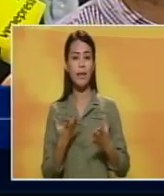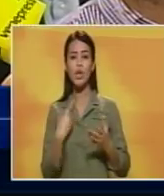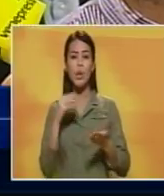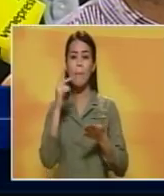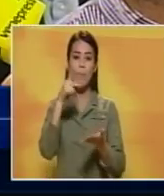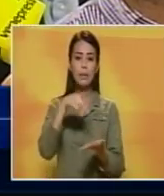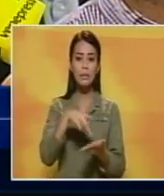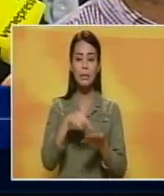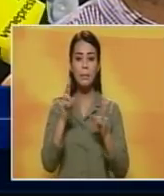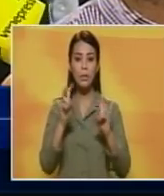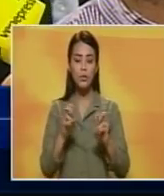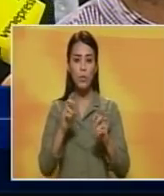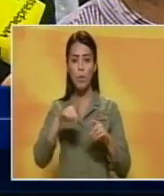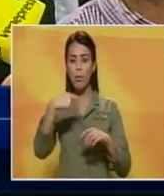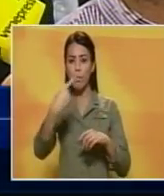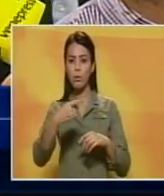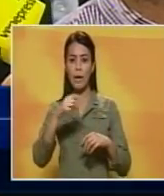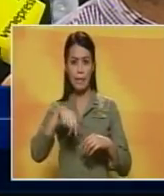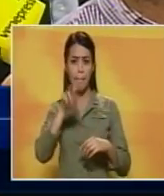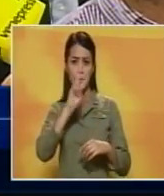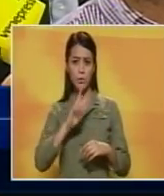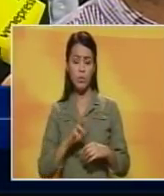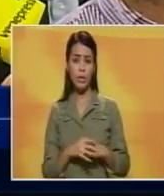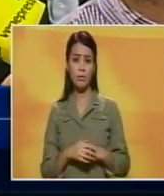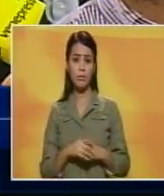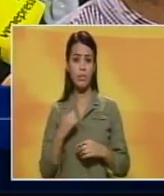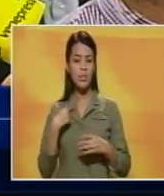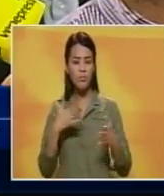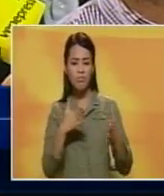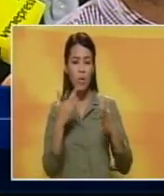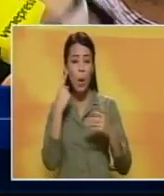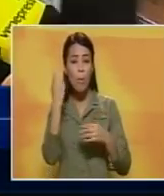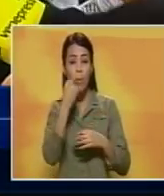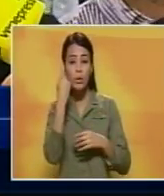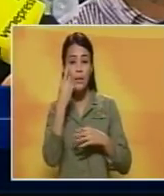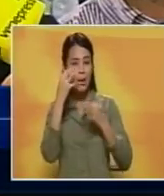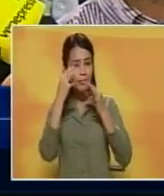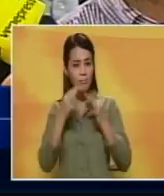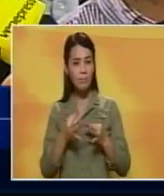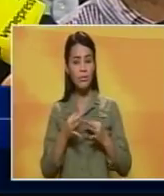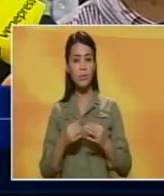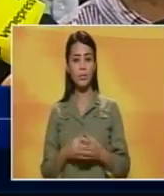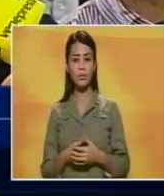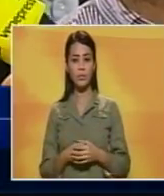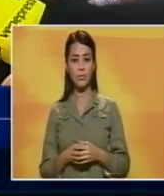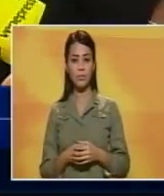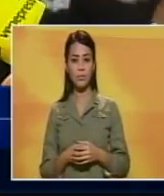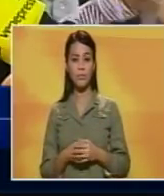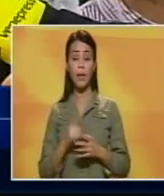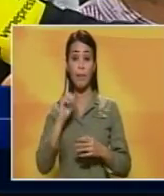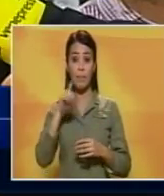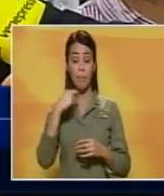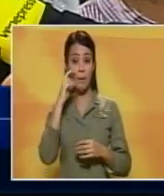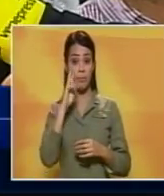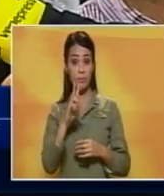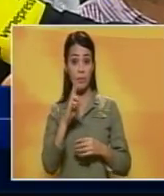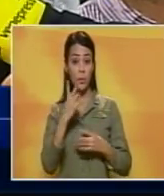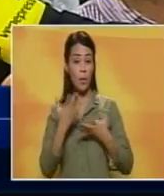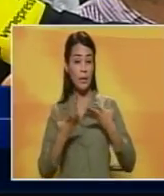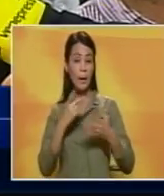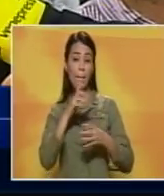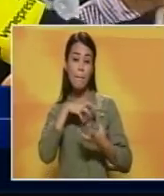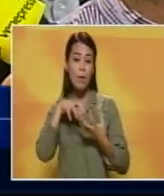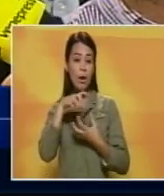participar o no en los próximos comicios en el país, sino en conseguir las condiciones justas y a su vez evidenciar cualquier irregularidad que se